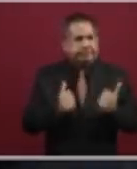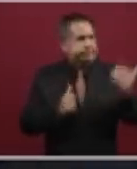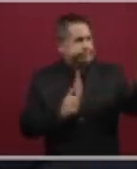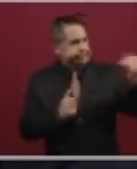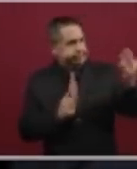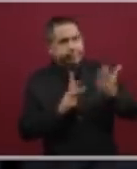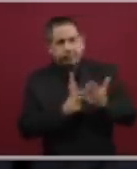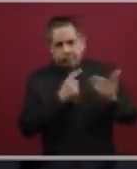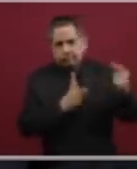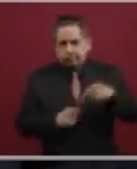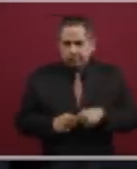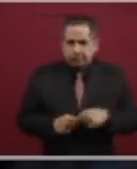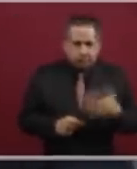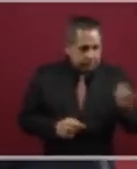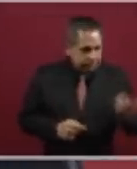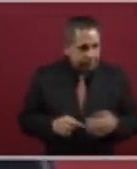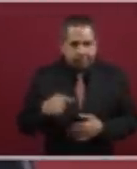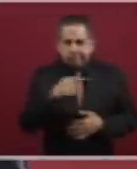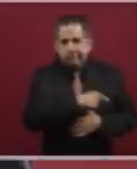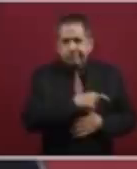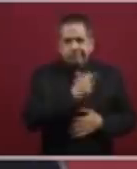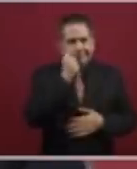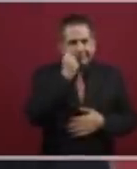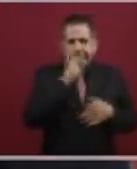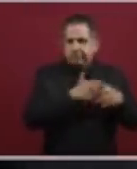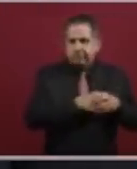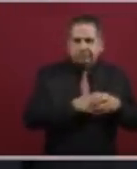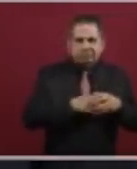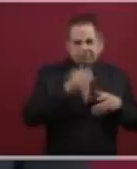O sea, son capaces de todo.